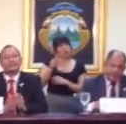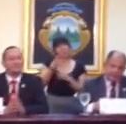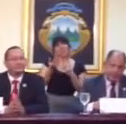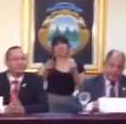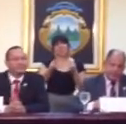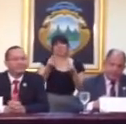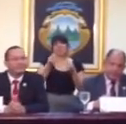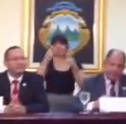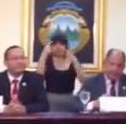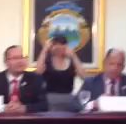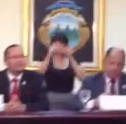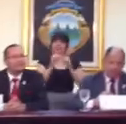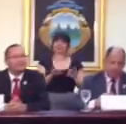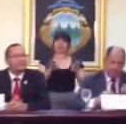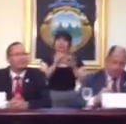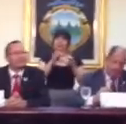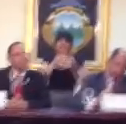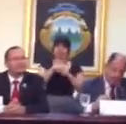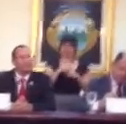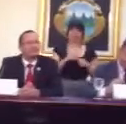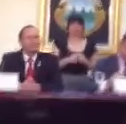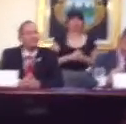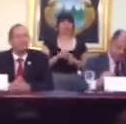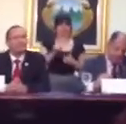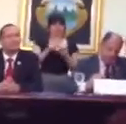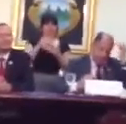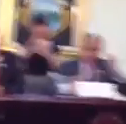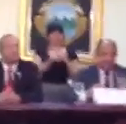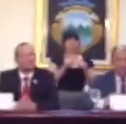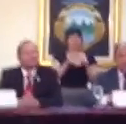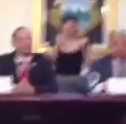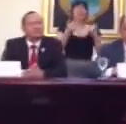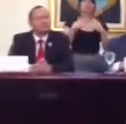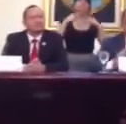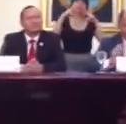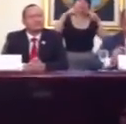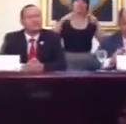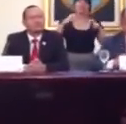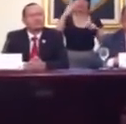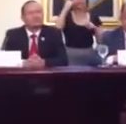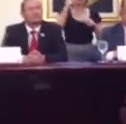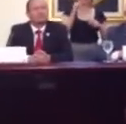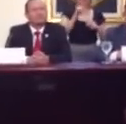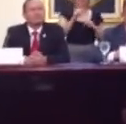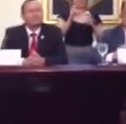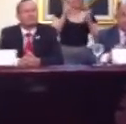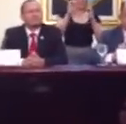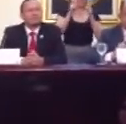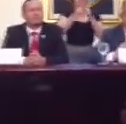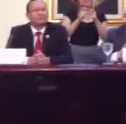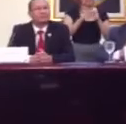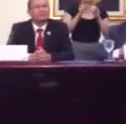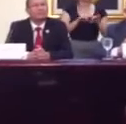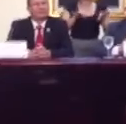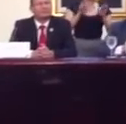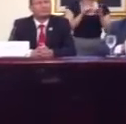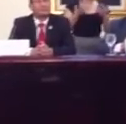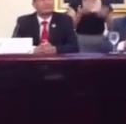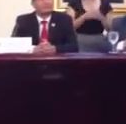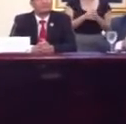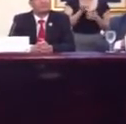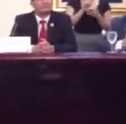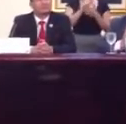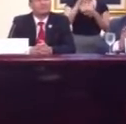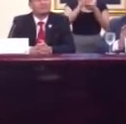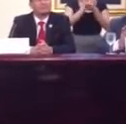los alcances más importantes del proyecto, pero estoy revisándolo porque en esa materia los detalles son muy importantes y es